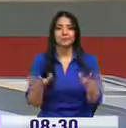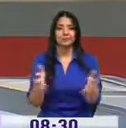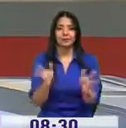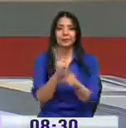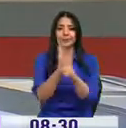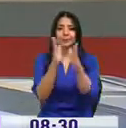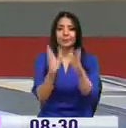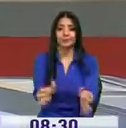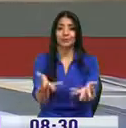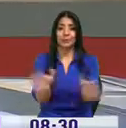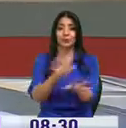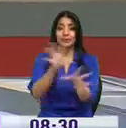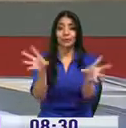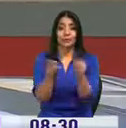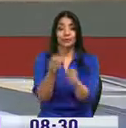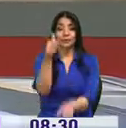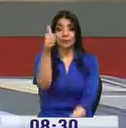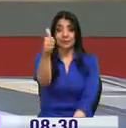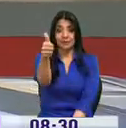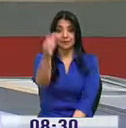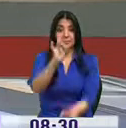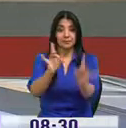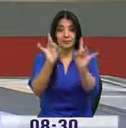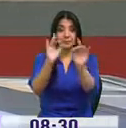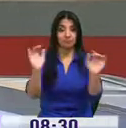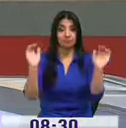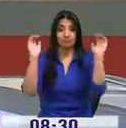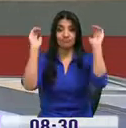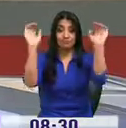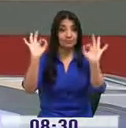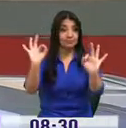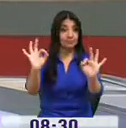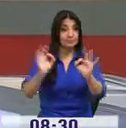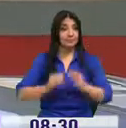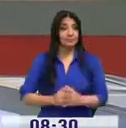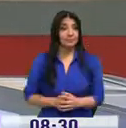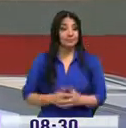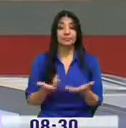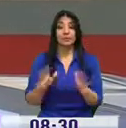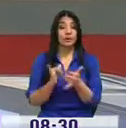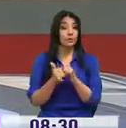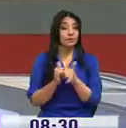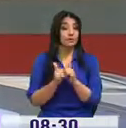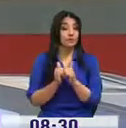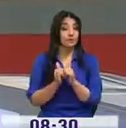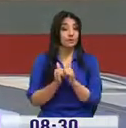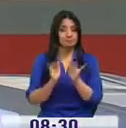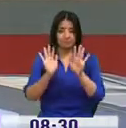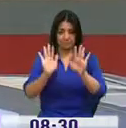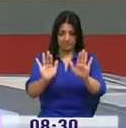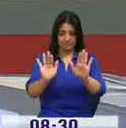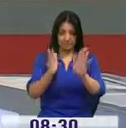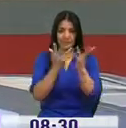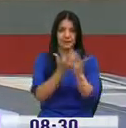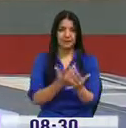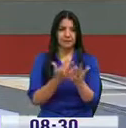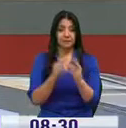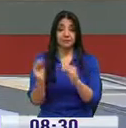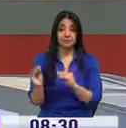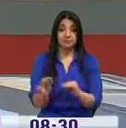Mahania. ¿Todo bien? ¿Reinando? ¿No hay señal de WhatsApp? Espérese, ya voy a hacer así,